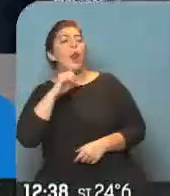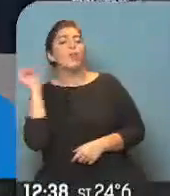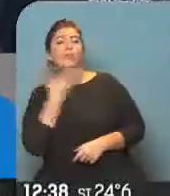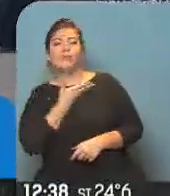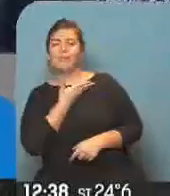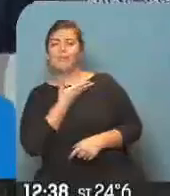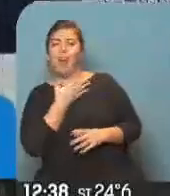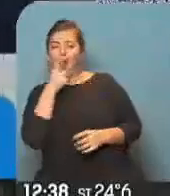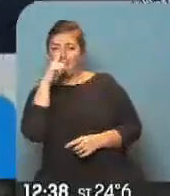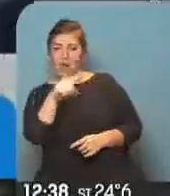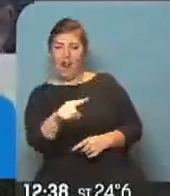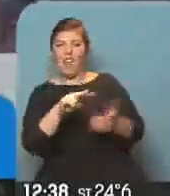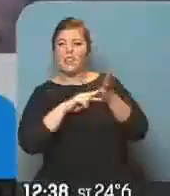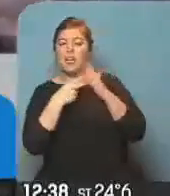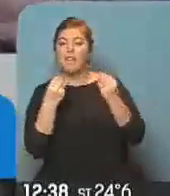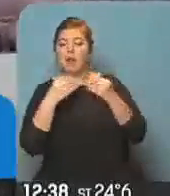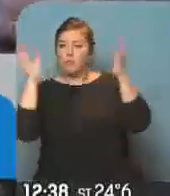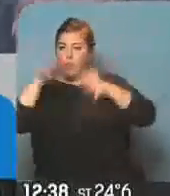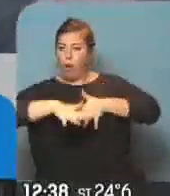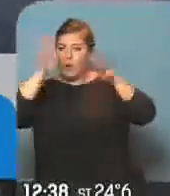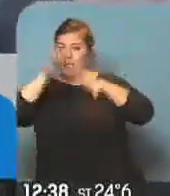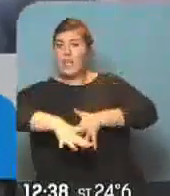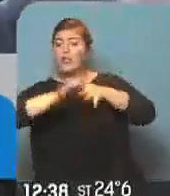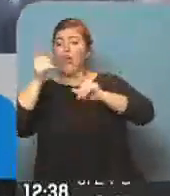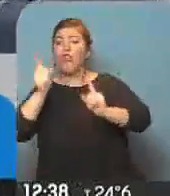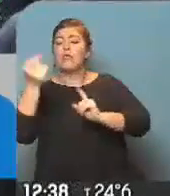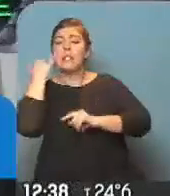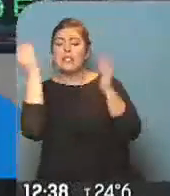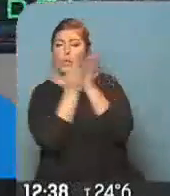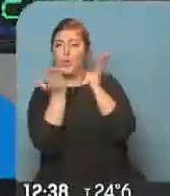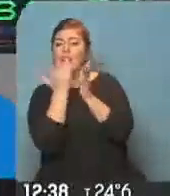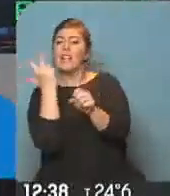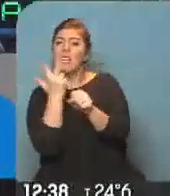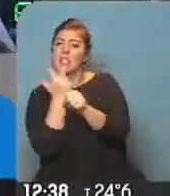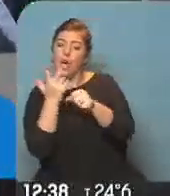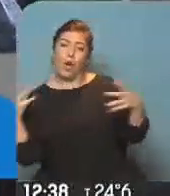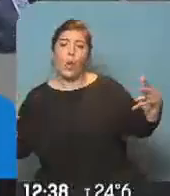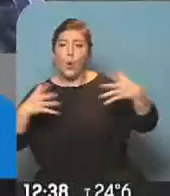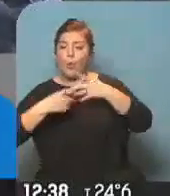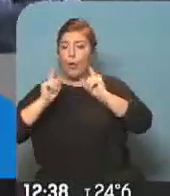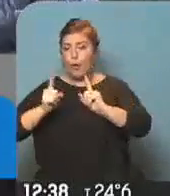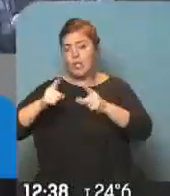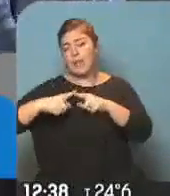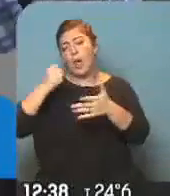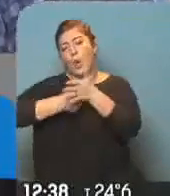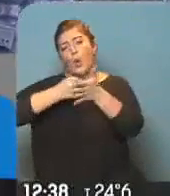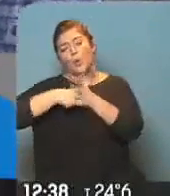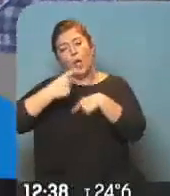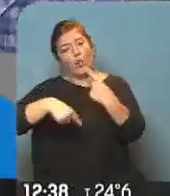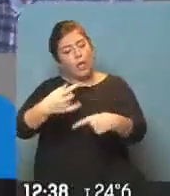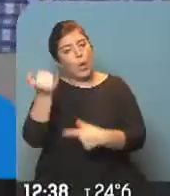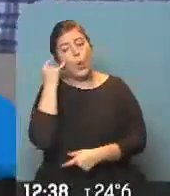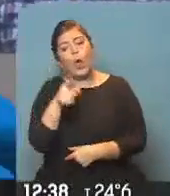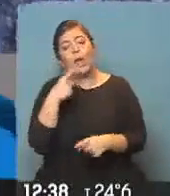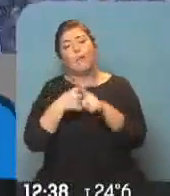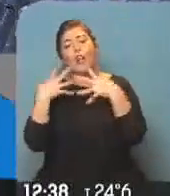con lo que significa una enorme movilización de los docentes y estudiantes terciarios, del conjunto de los docentes. La lucha continúa y va a